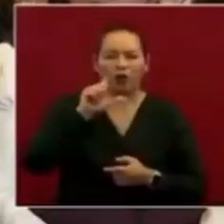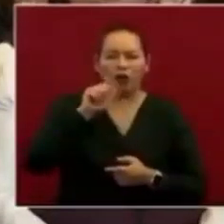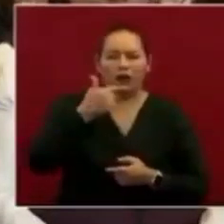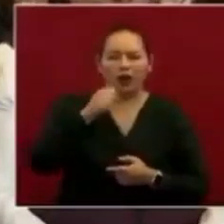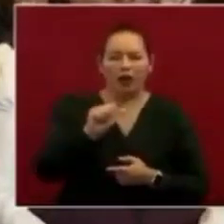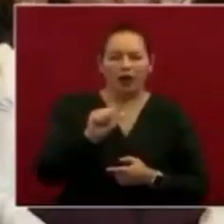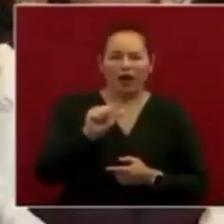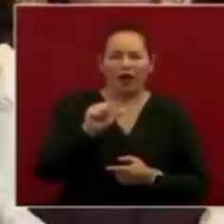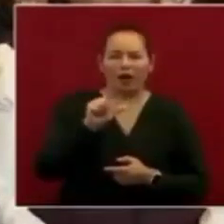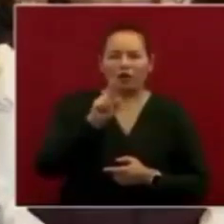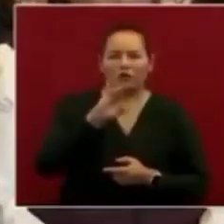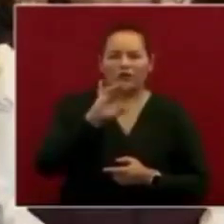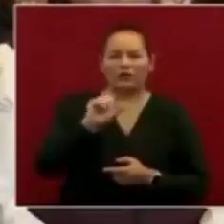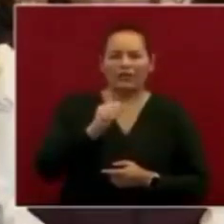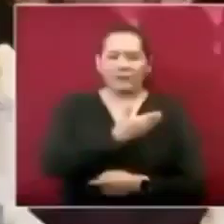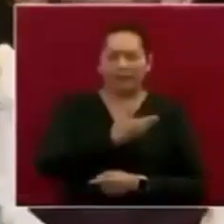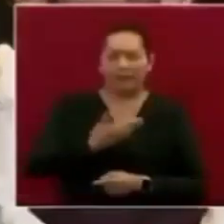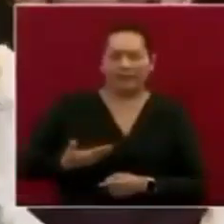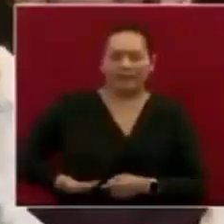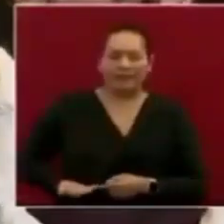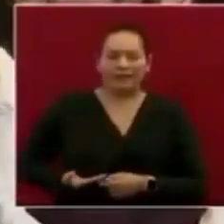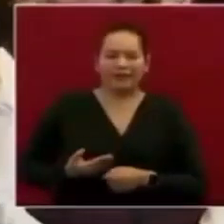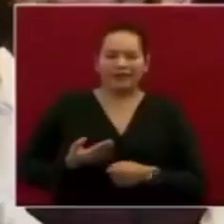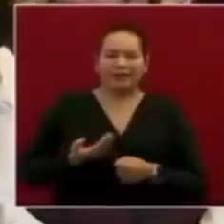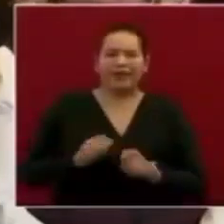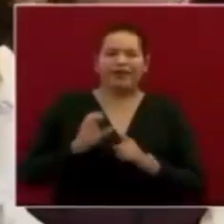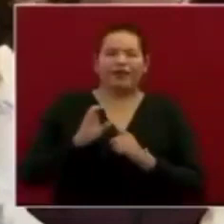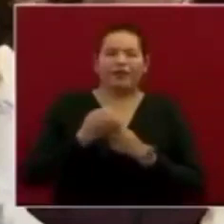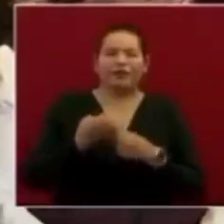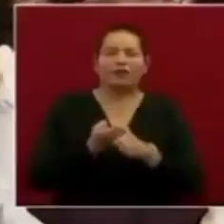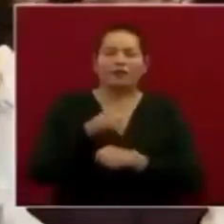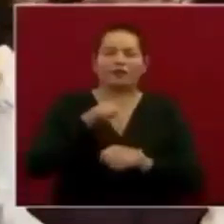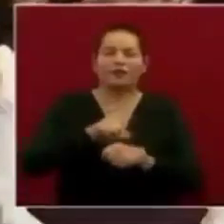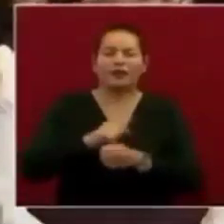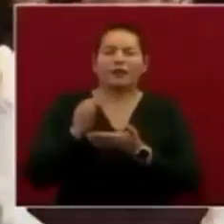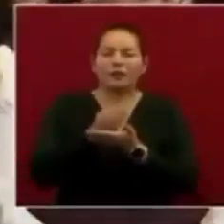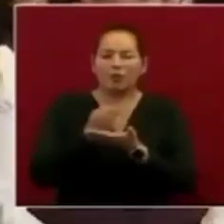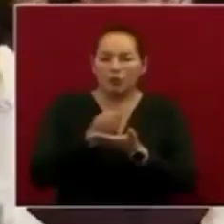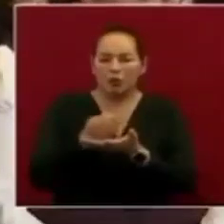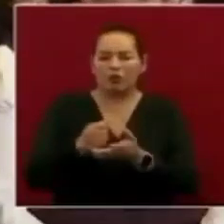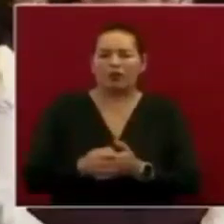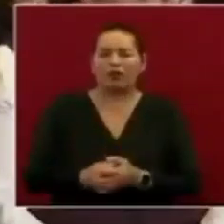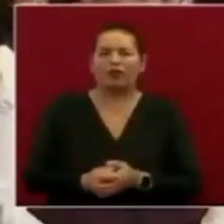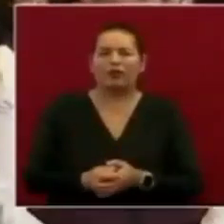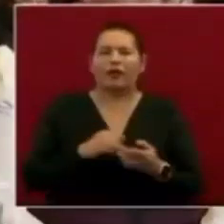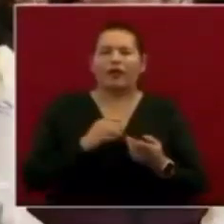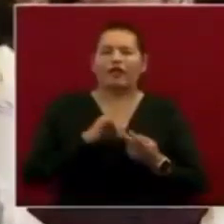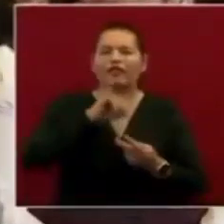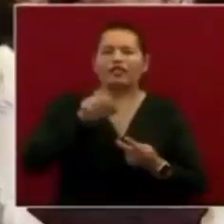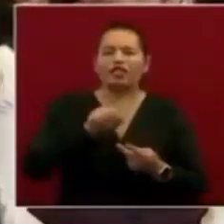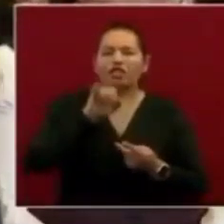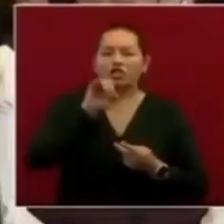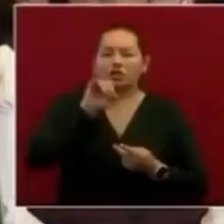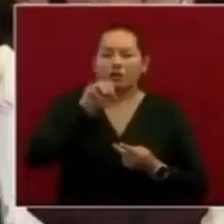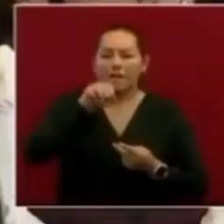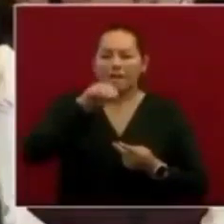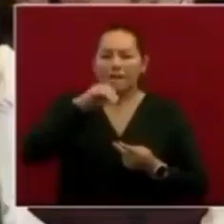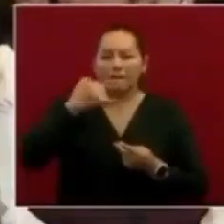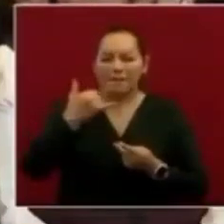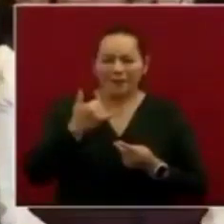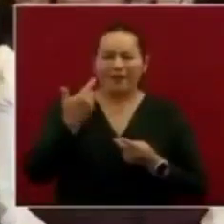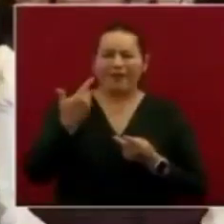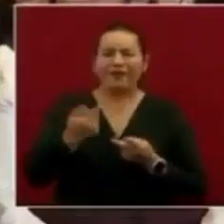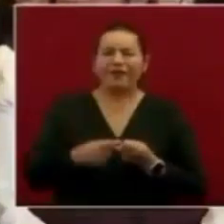presidenta de Morena, nuestro presidente Jimmy del Verde, nuestra